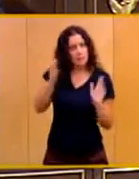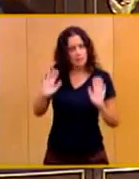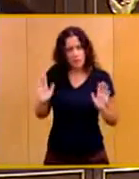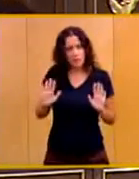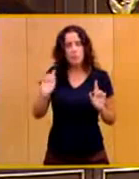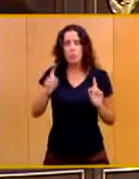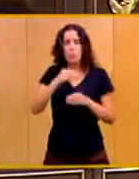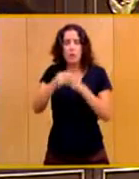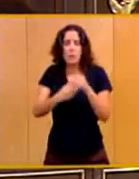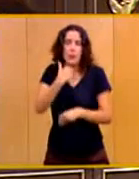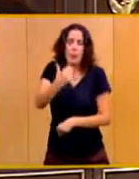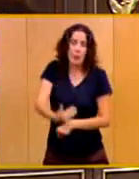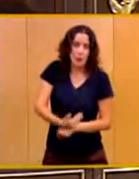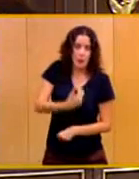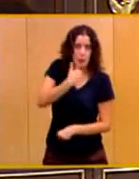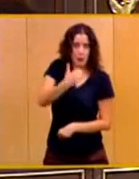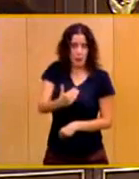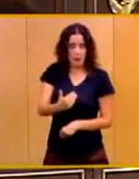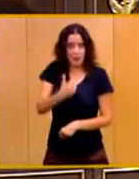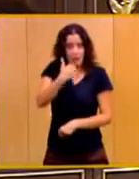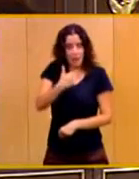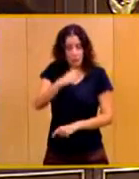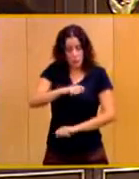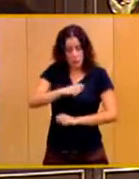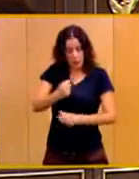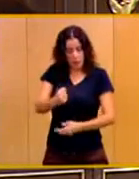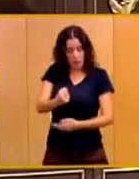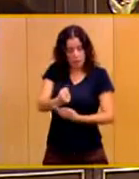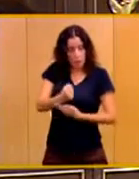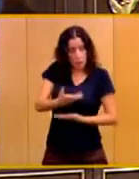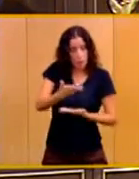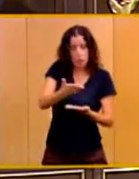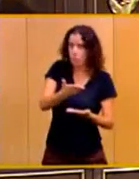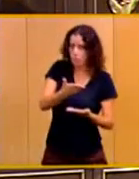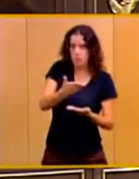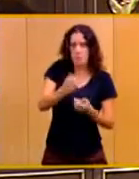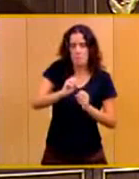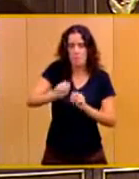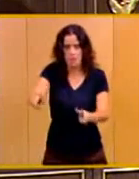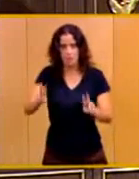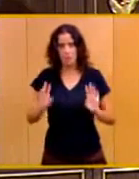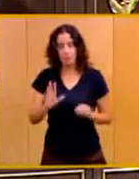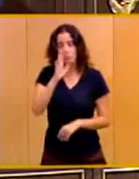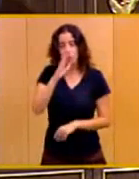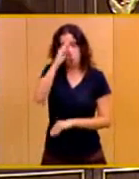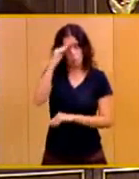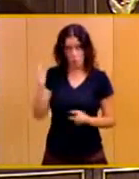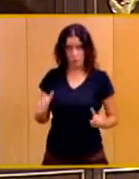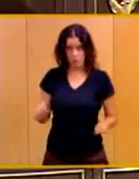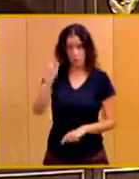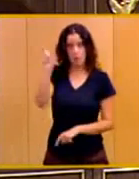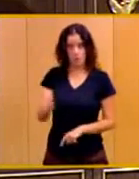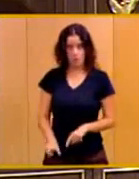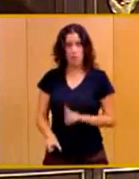gestos que, lejos de ayudarnos, acentúan las sospechas de nuestros acreedores. Porque no olvide, señoría, que muchas veces